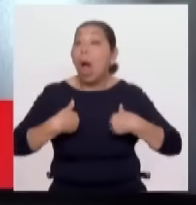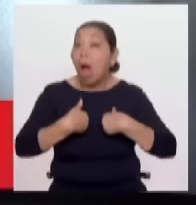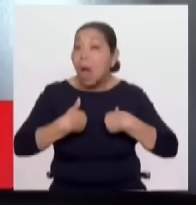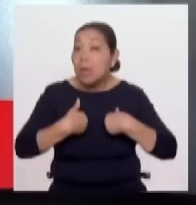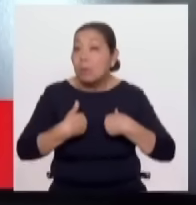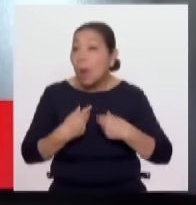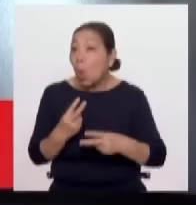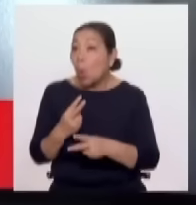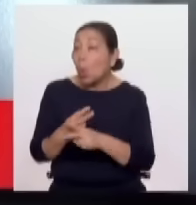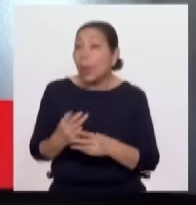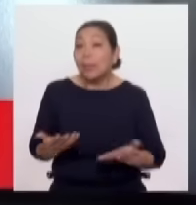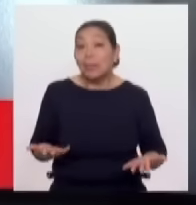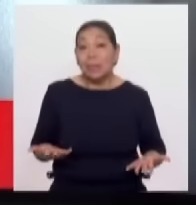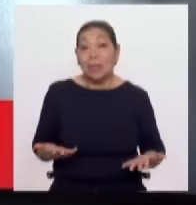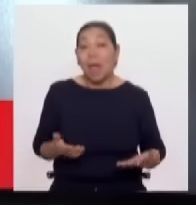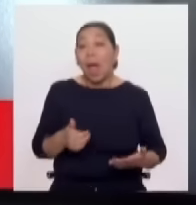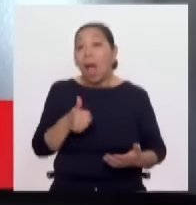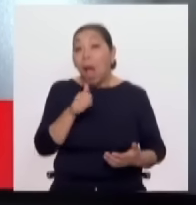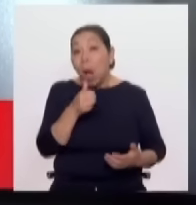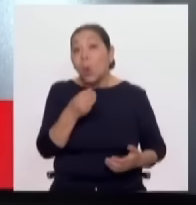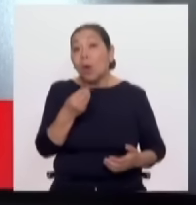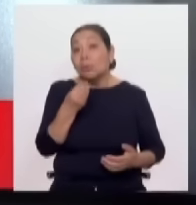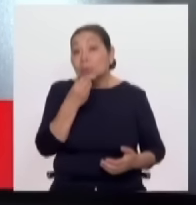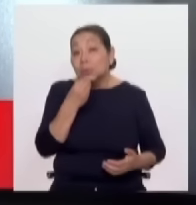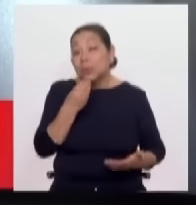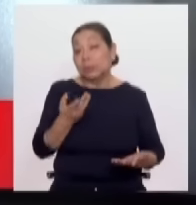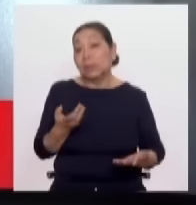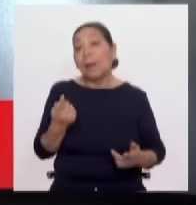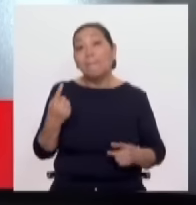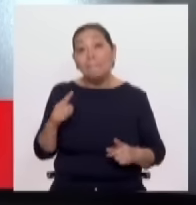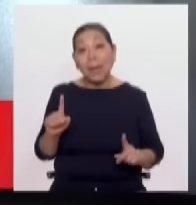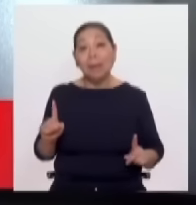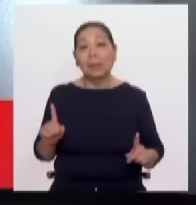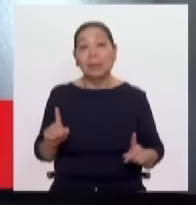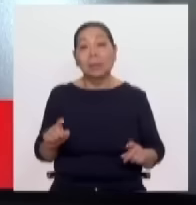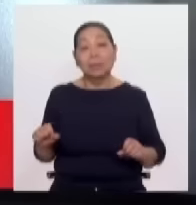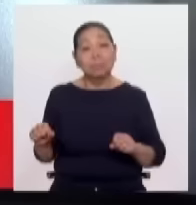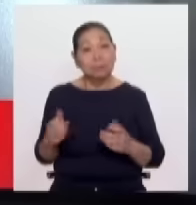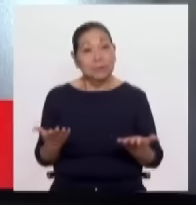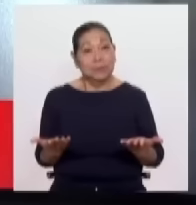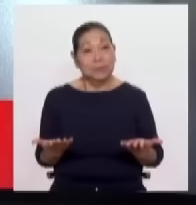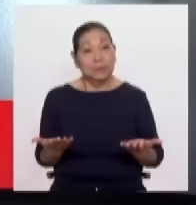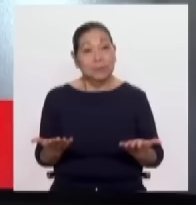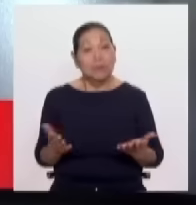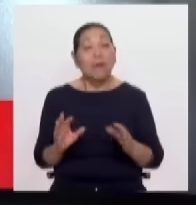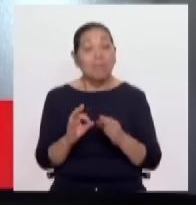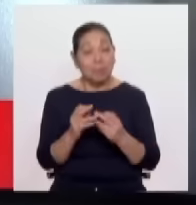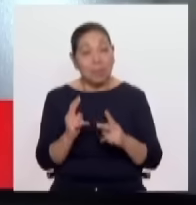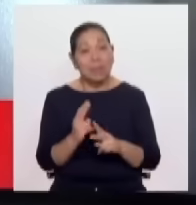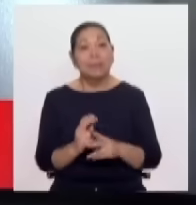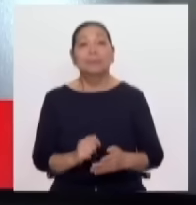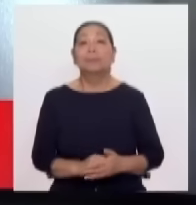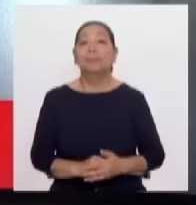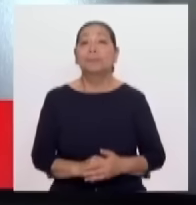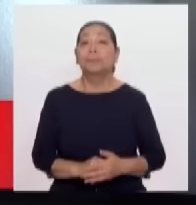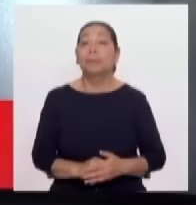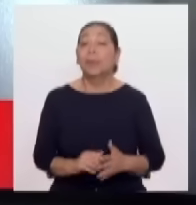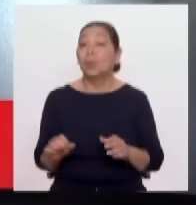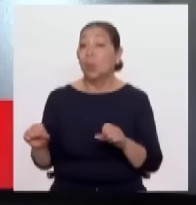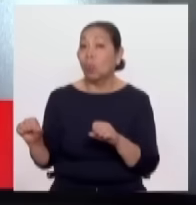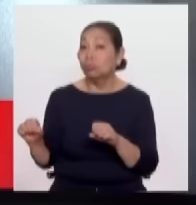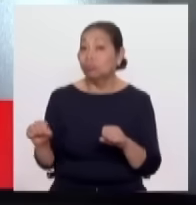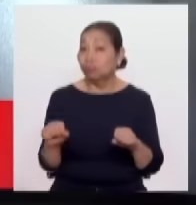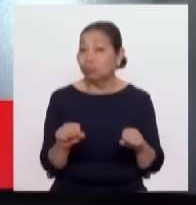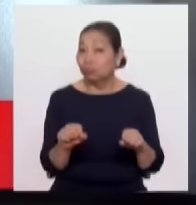incluir agua, comida necesario para este miembro de la familia. Y este es un sismo